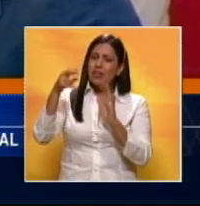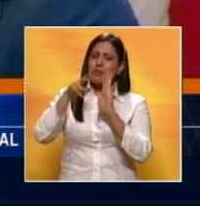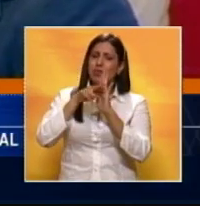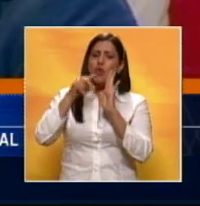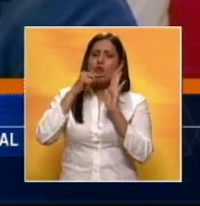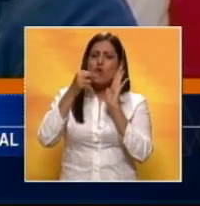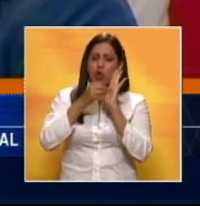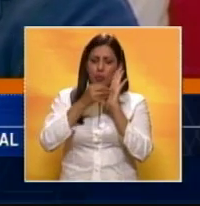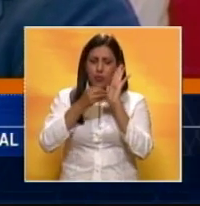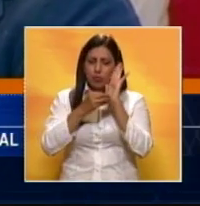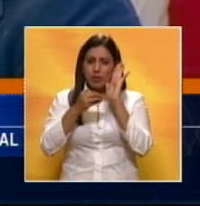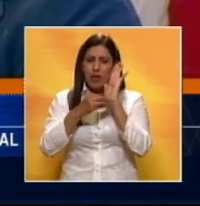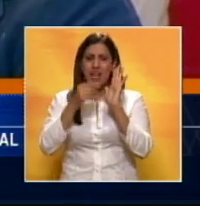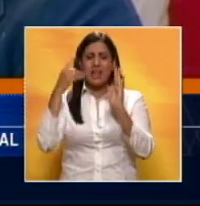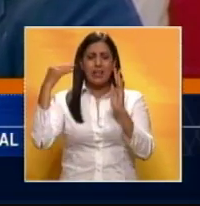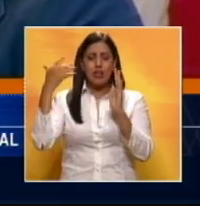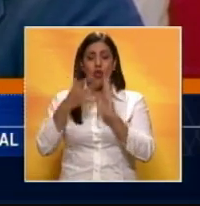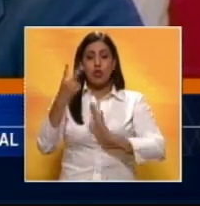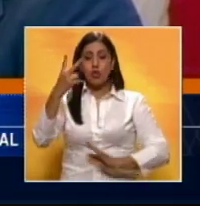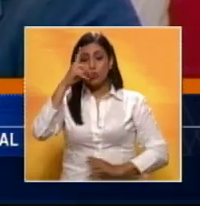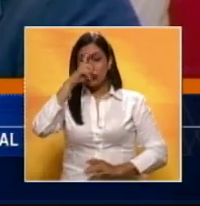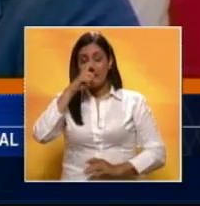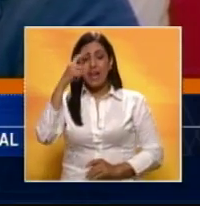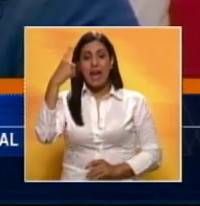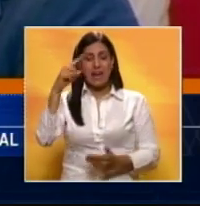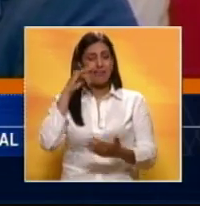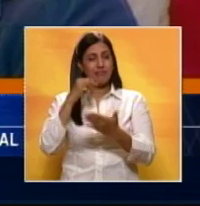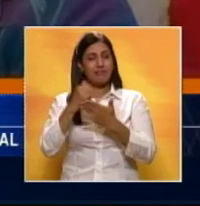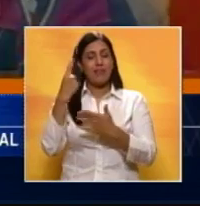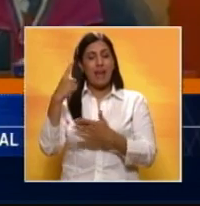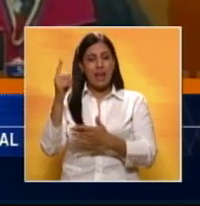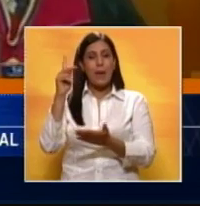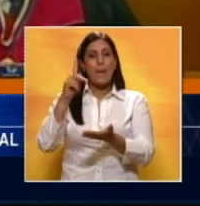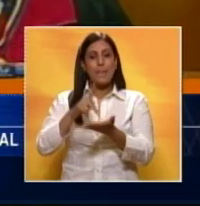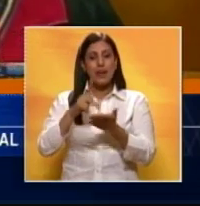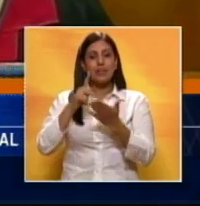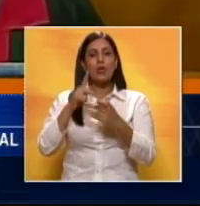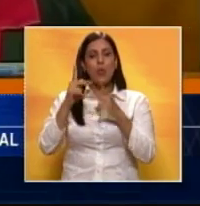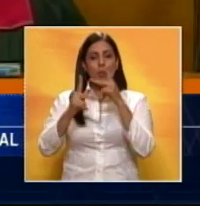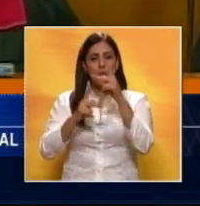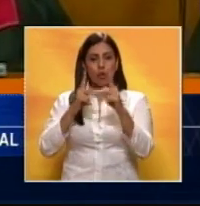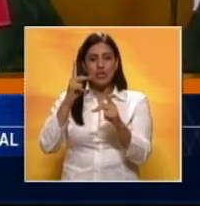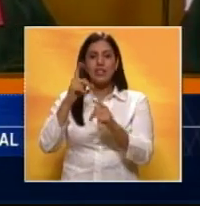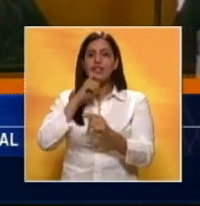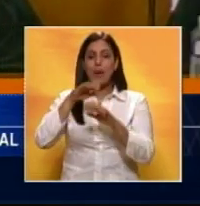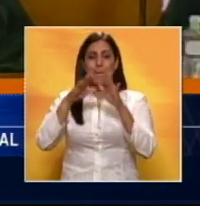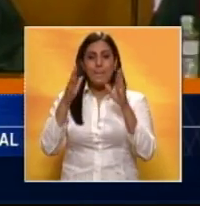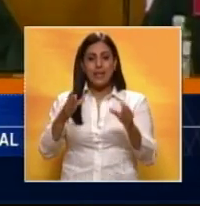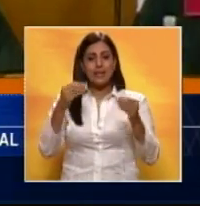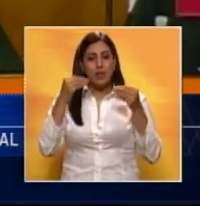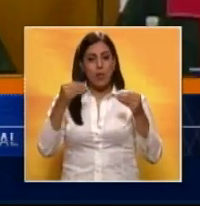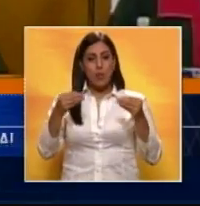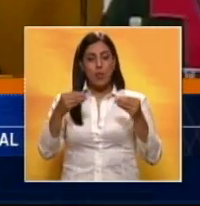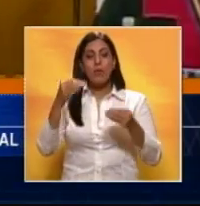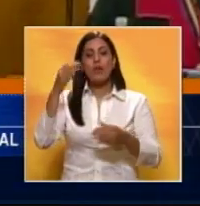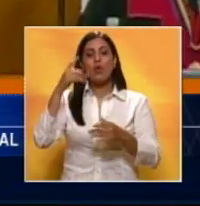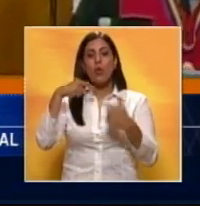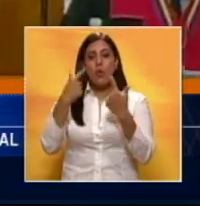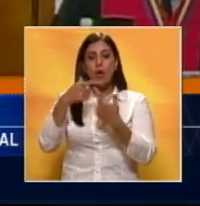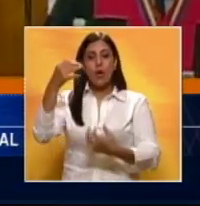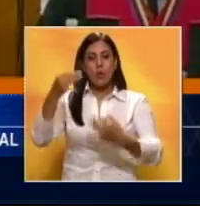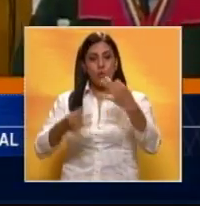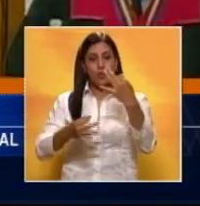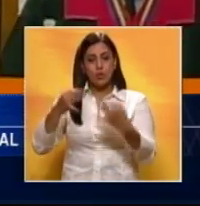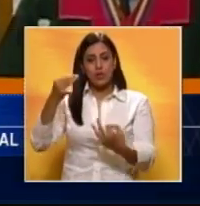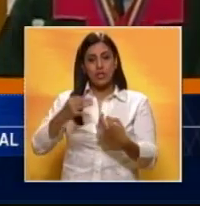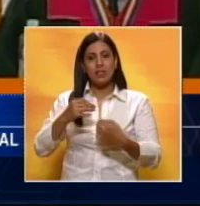mencionar que por estos largos 2 años ha sido evidentemente la participación procesal del Ministerio Público ante las instancias